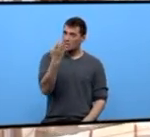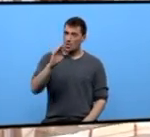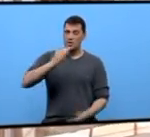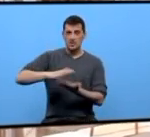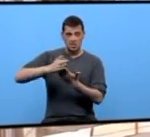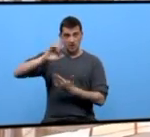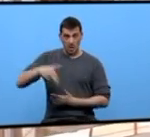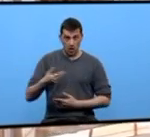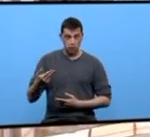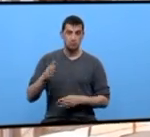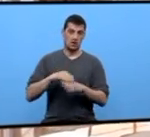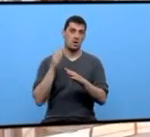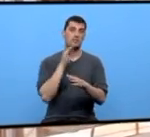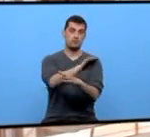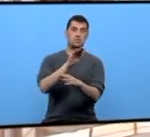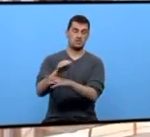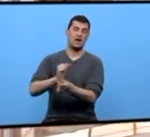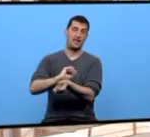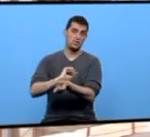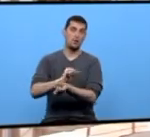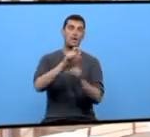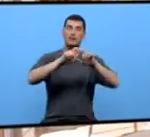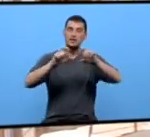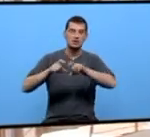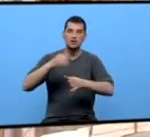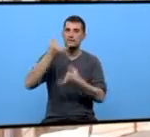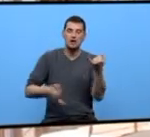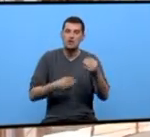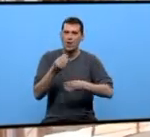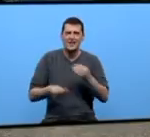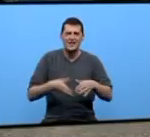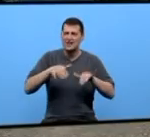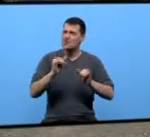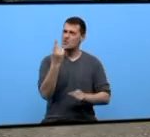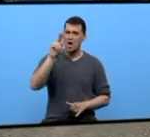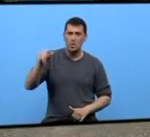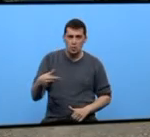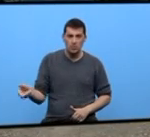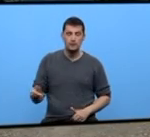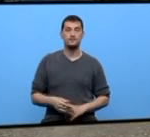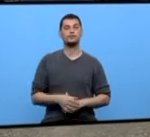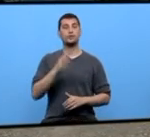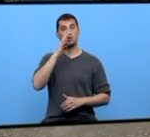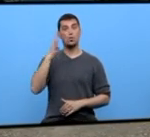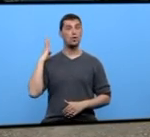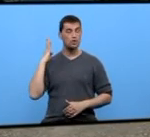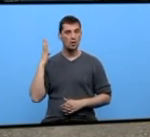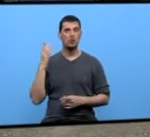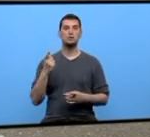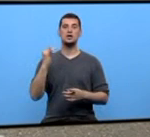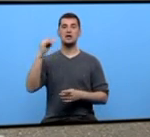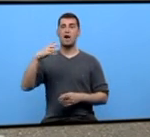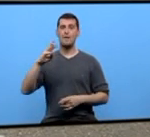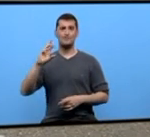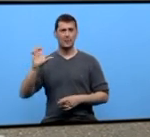euros para darlle ás empresas en concepto de crédito e que non se execute ningún só euro. Nos últimos 4 anos, o IGAPE tan só